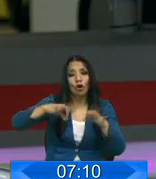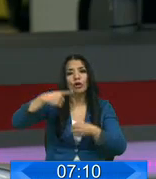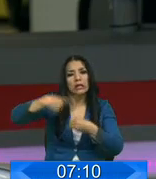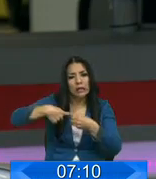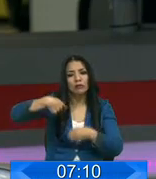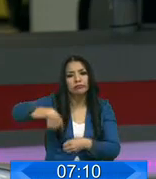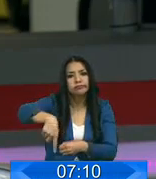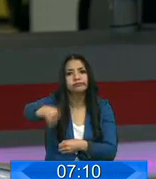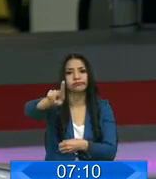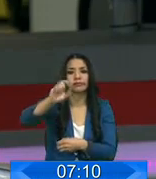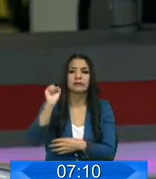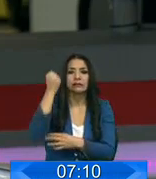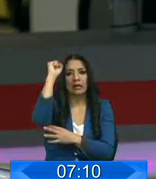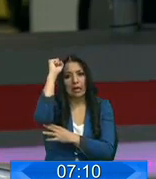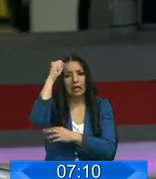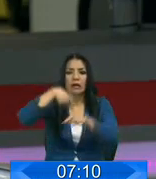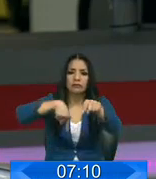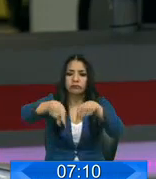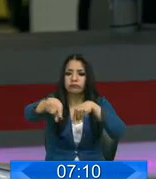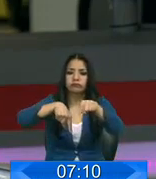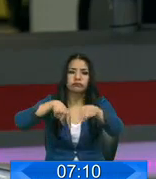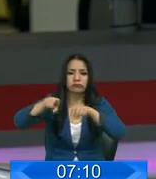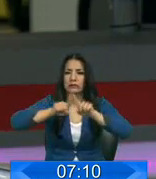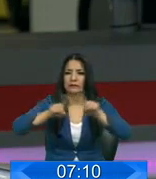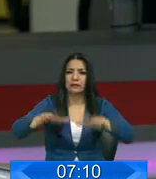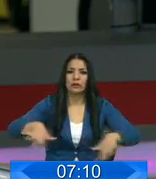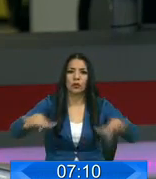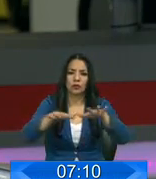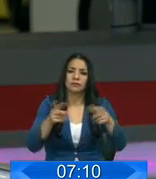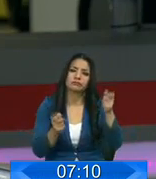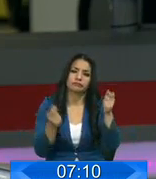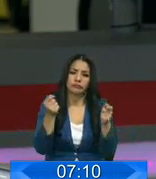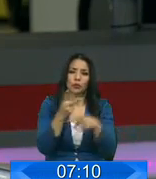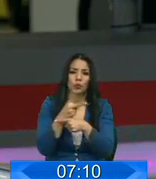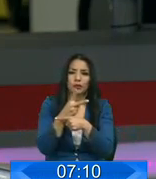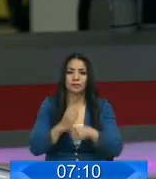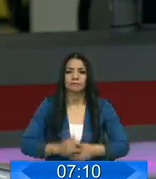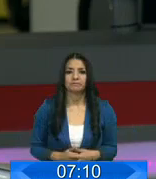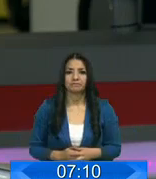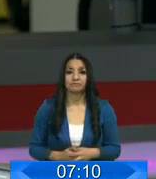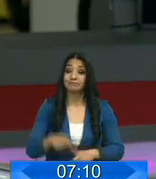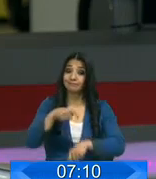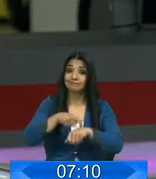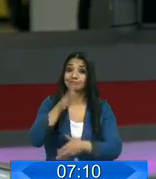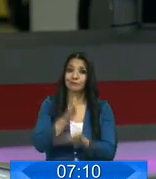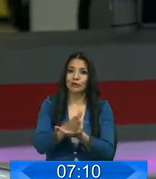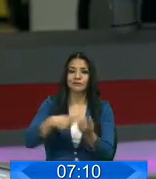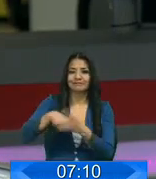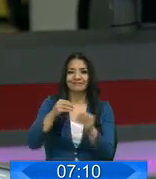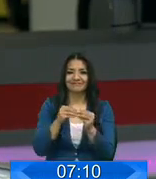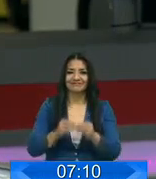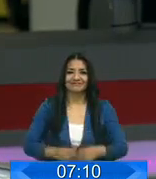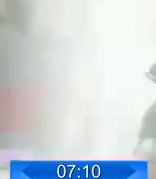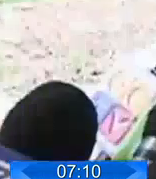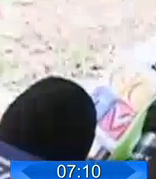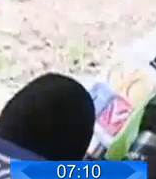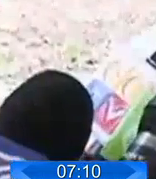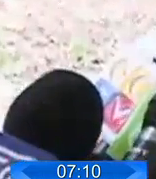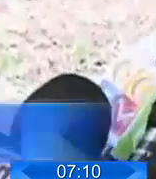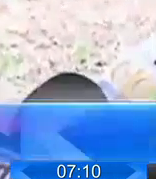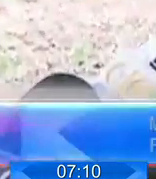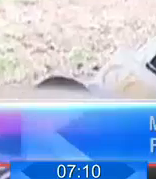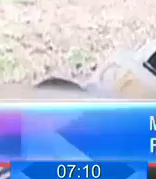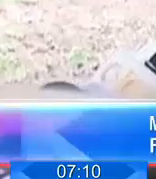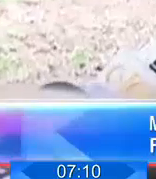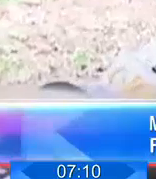o la serranía, y los que están yendo de Quito para diferentes sectores, hacerlo con la precaución del caso. Es tiempo de una pausa, ya retornamos. Al volver